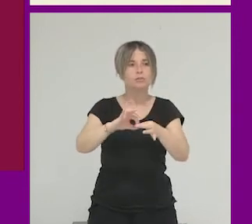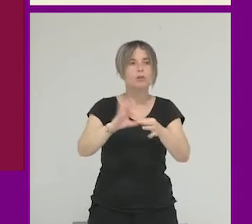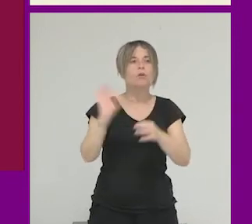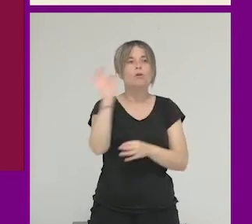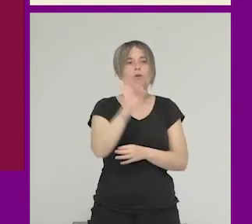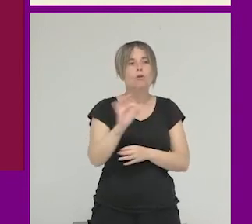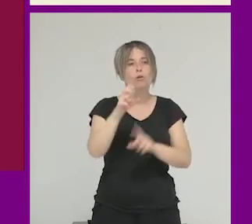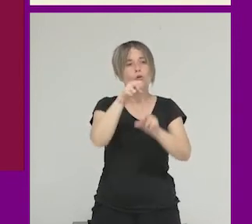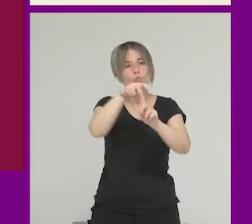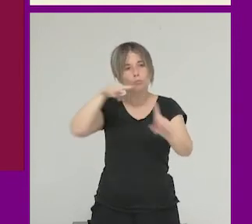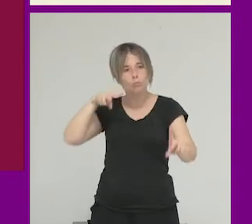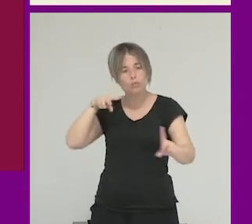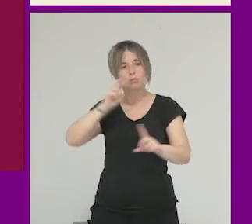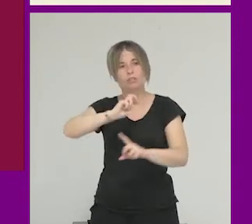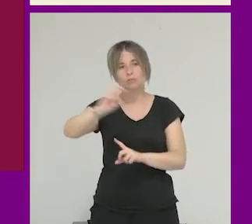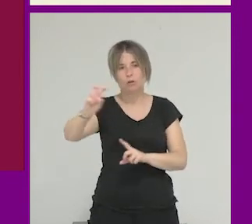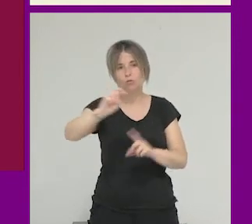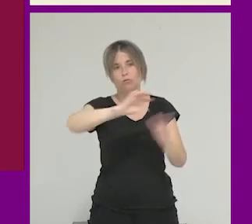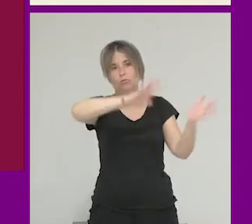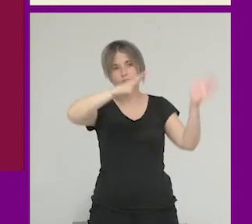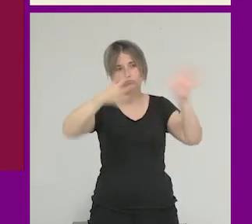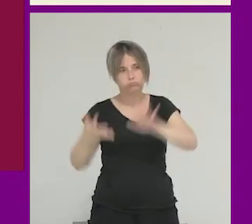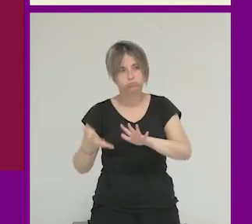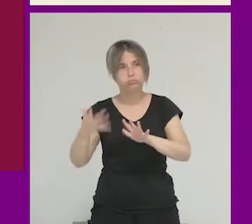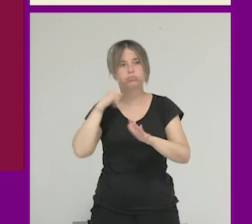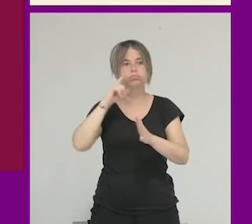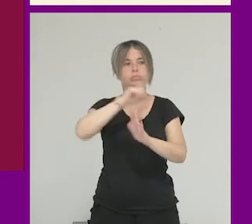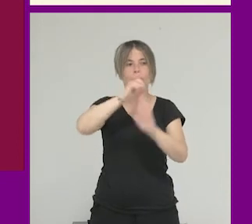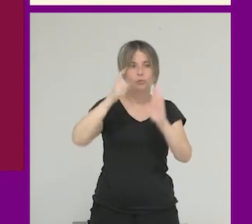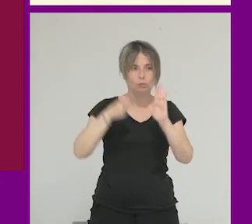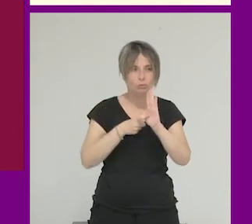beste perspektiba batzuetatik performatibitatea deitzen dana edo